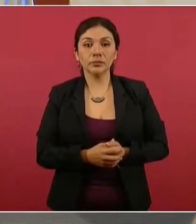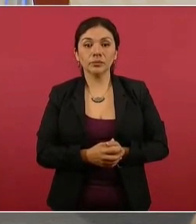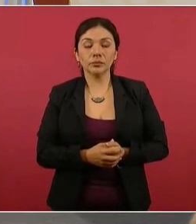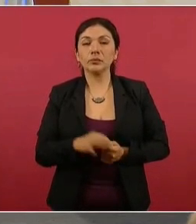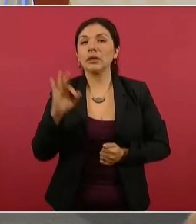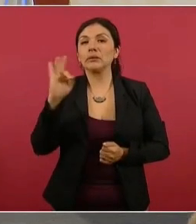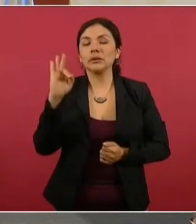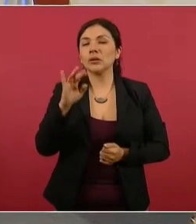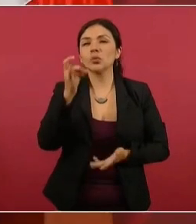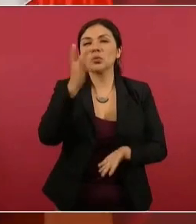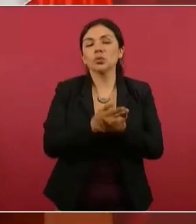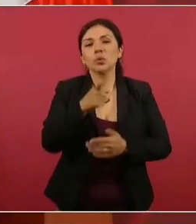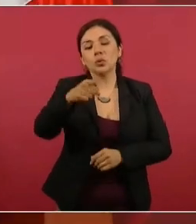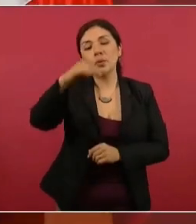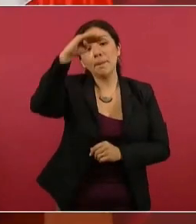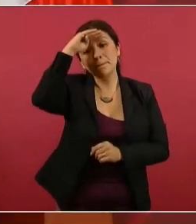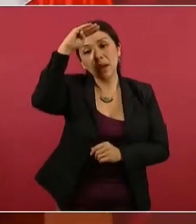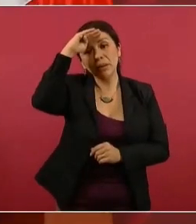pensamos